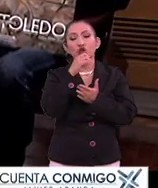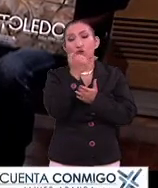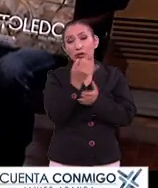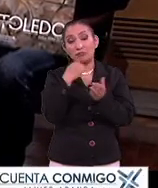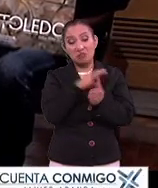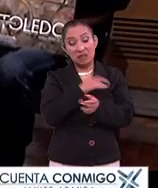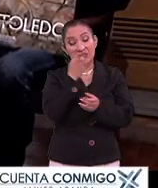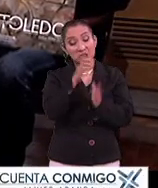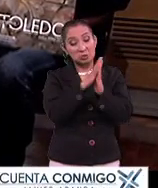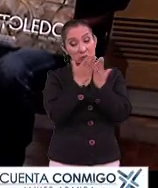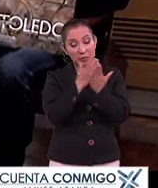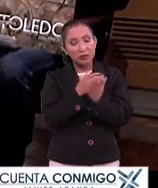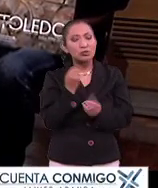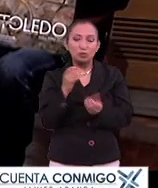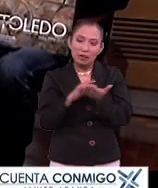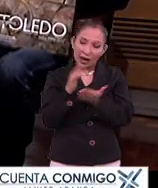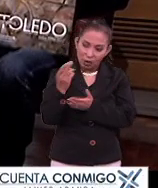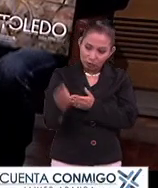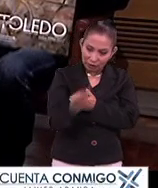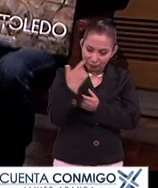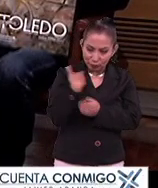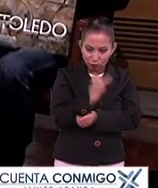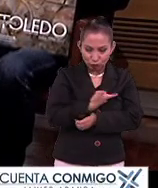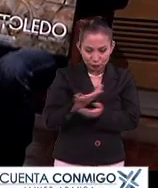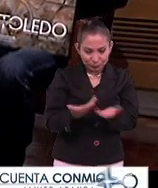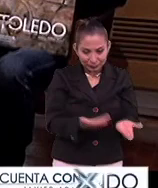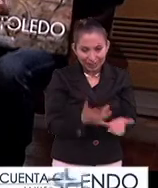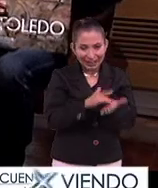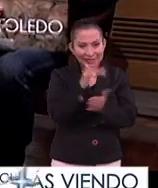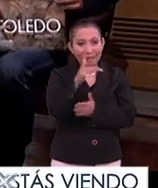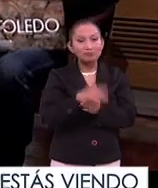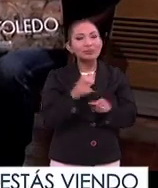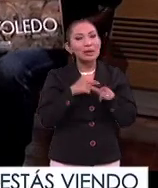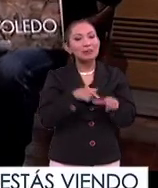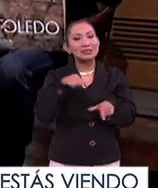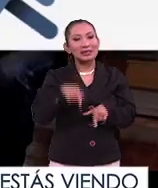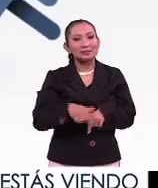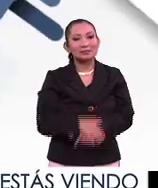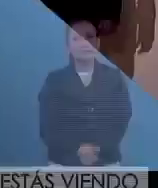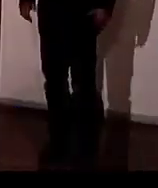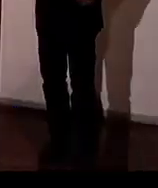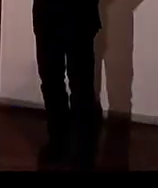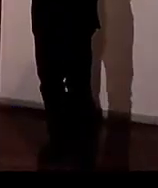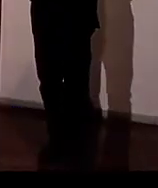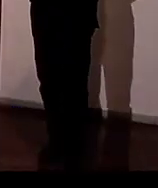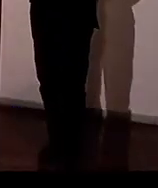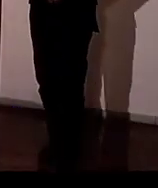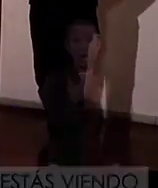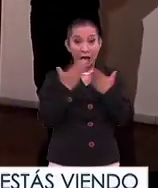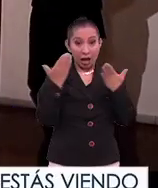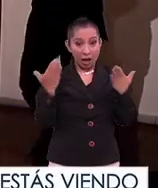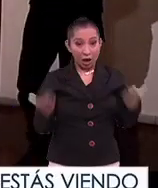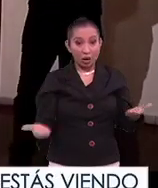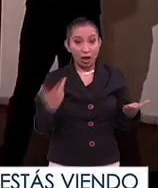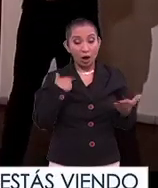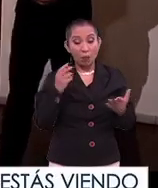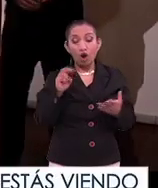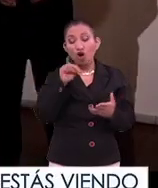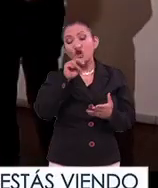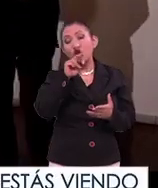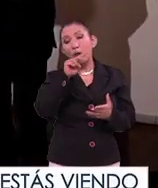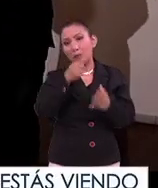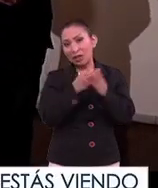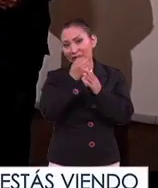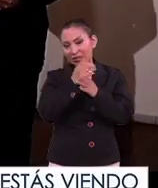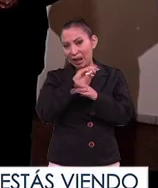felicidades por estos volúmenes. No, muchísimas gracias a ustedes, con todo gusto. Gracias. Seguimos aquí. En esta ocasión, como novedad de la